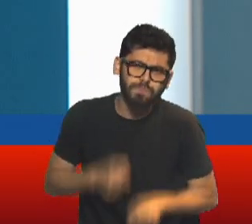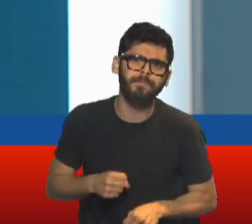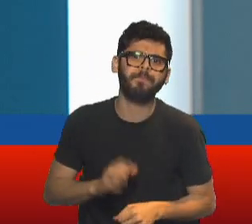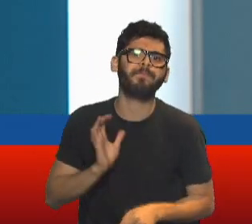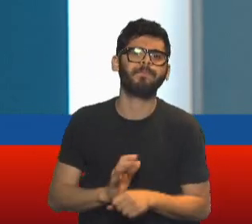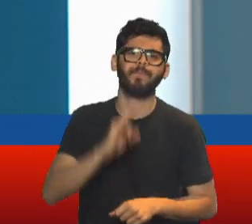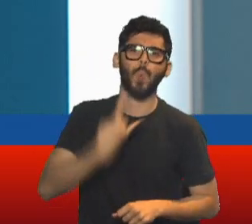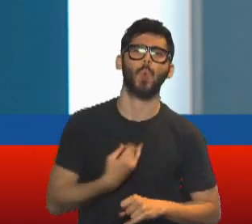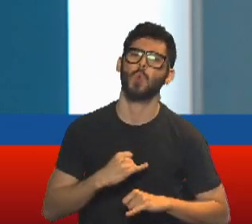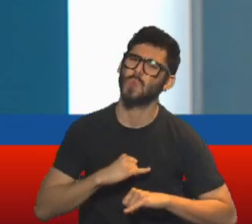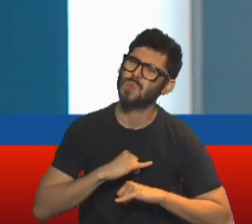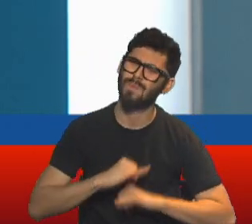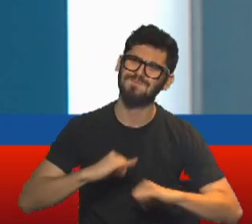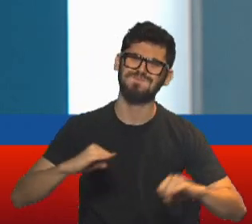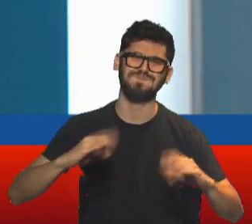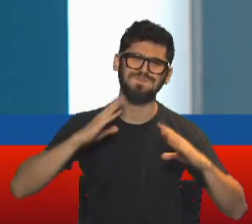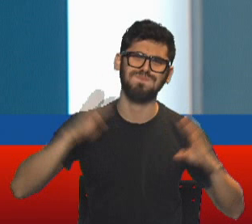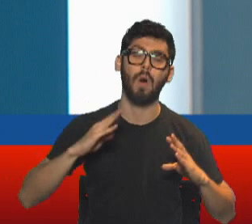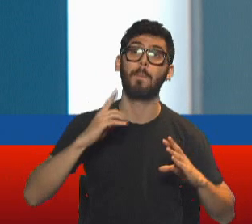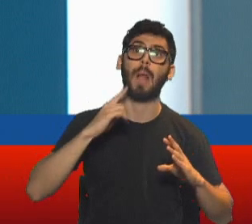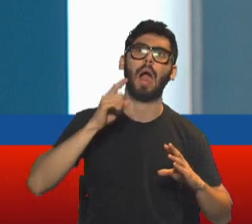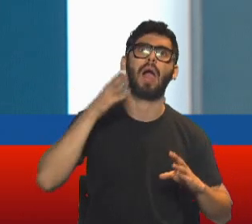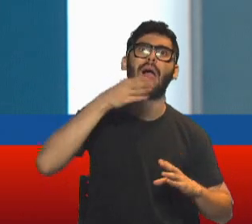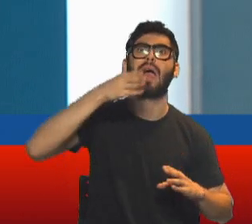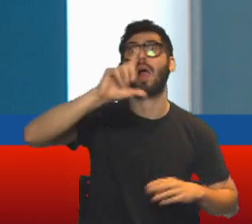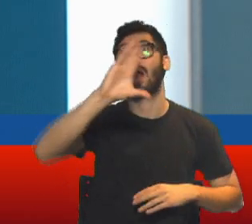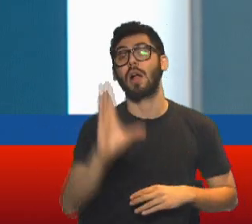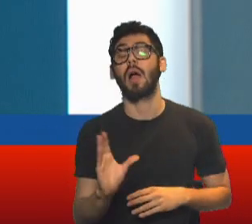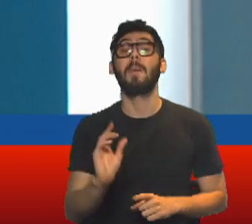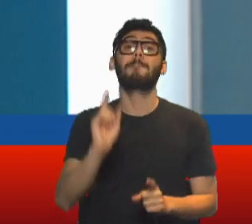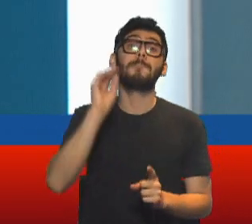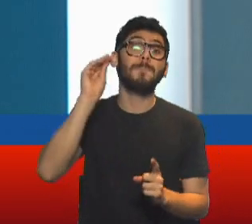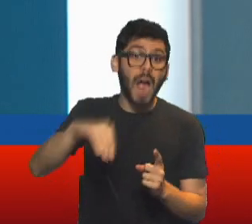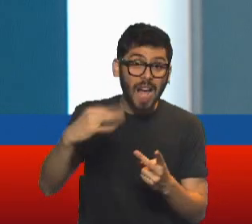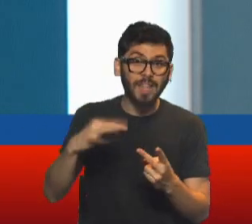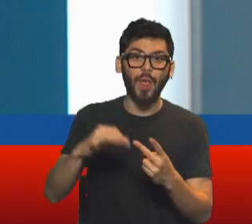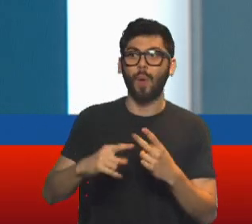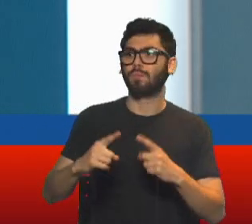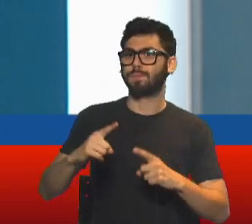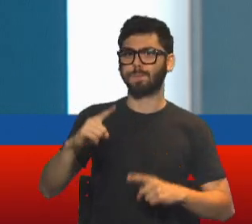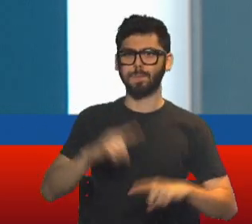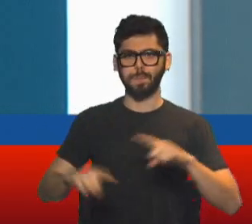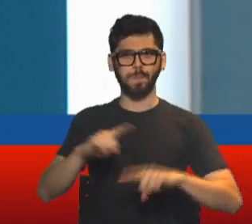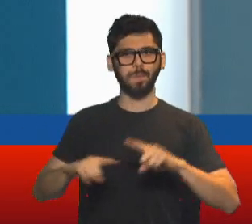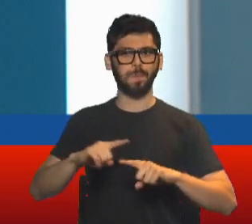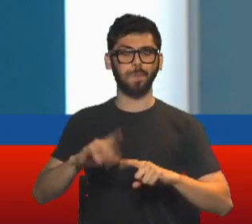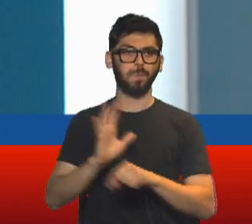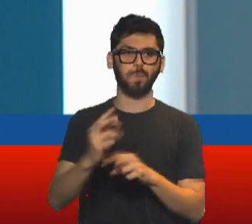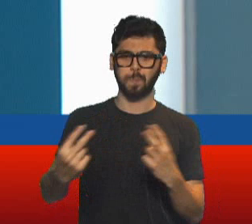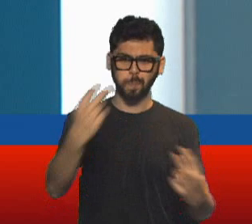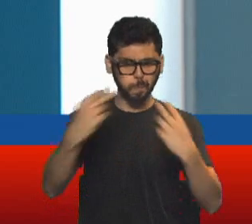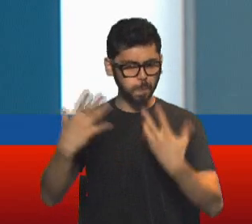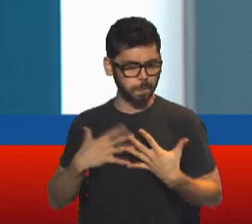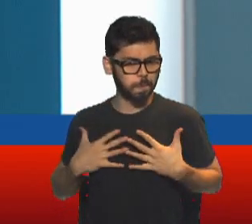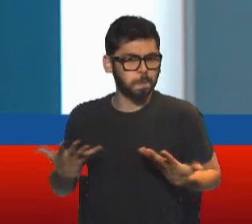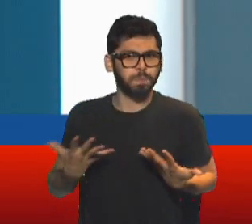campaña al hombro y recorrer todo el país. Aparte tiene que haber actos de gestión que la gente perciba que